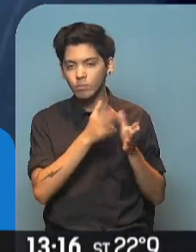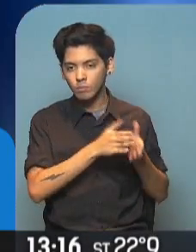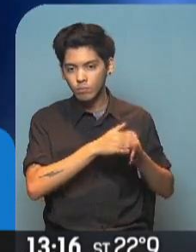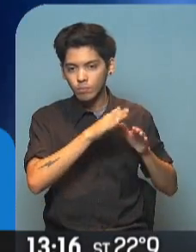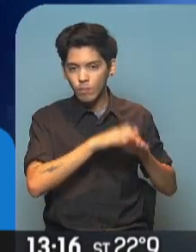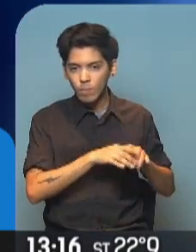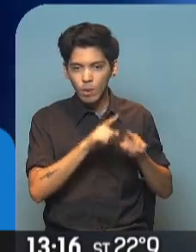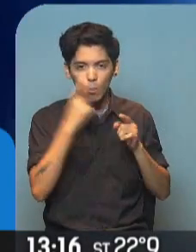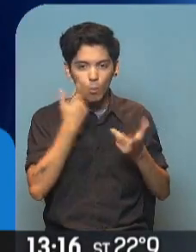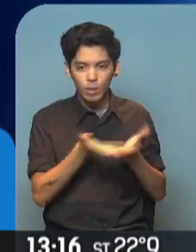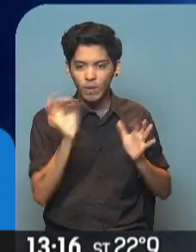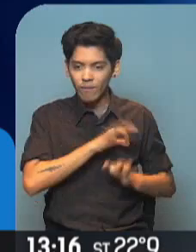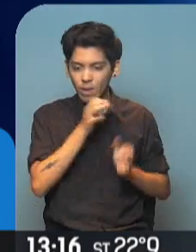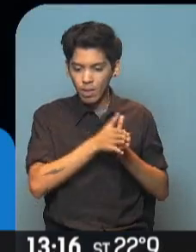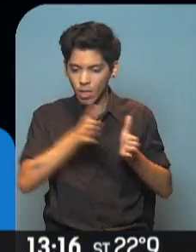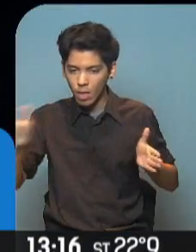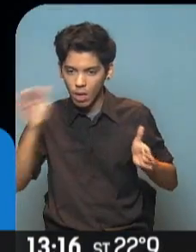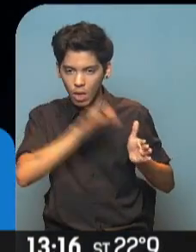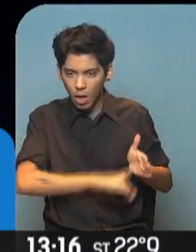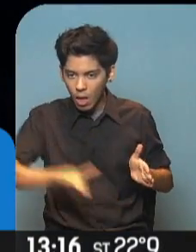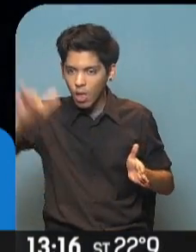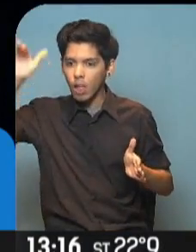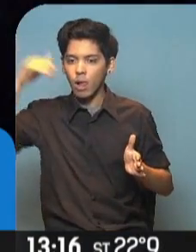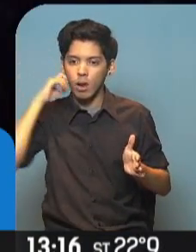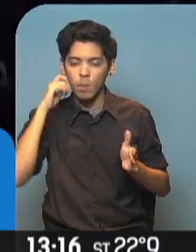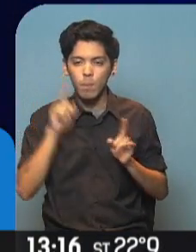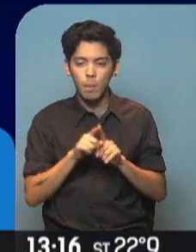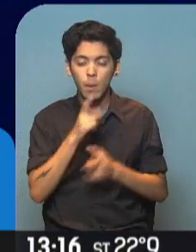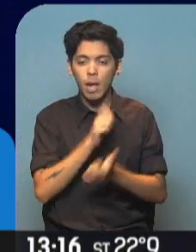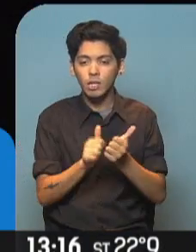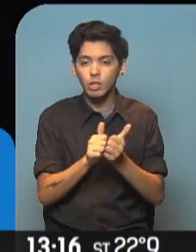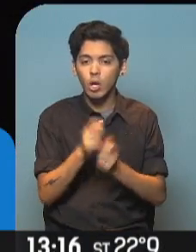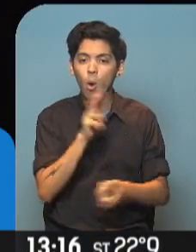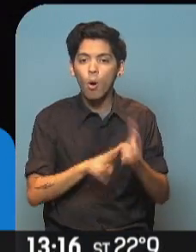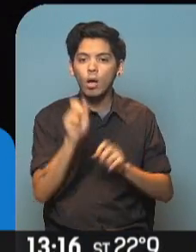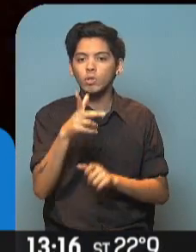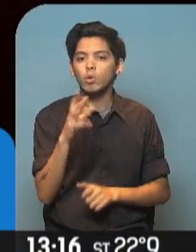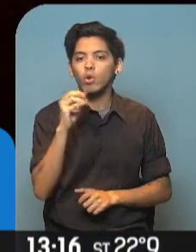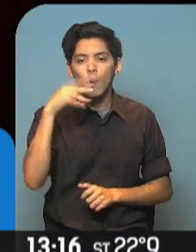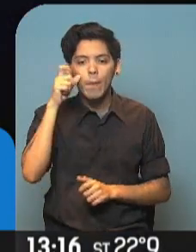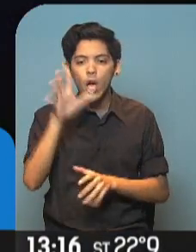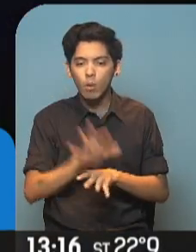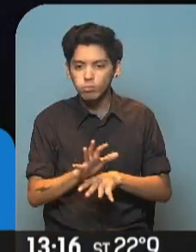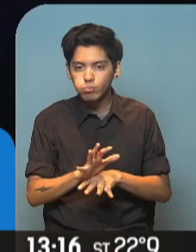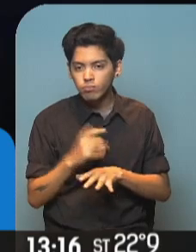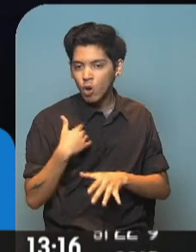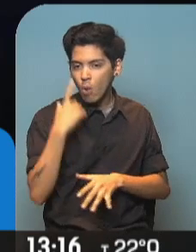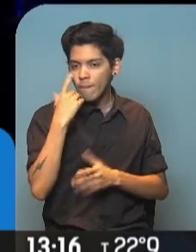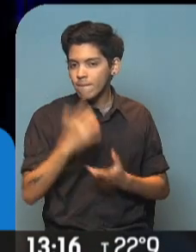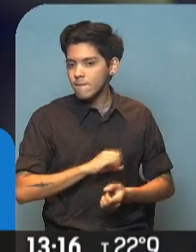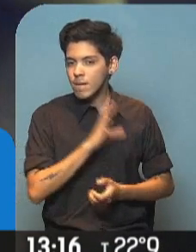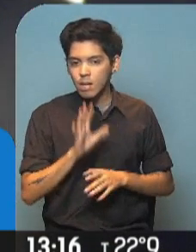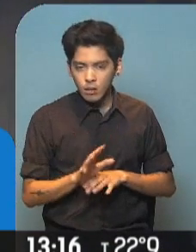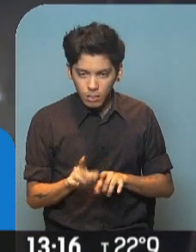a mujer y apareciendo allí la búsqueda de su Romeo. Hay, como siempre, condimentos de la destreza en